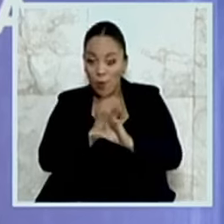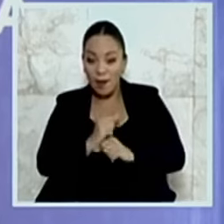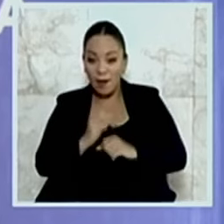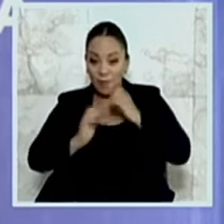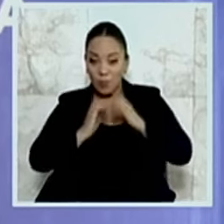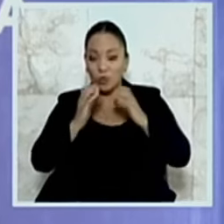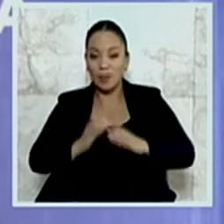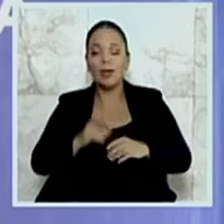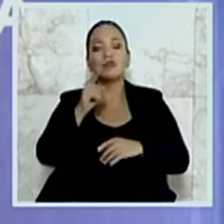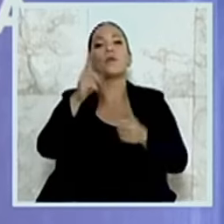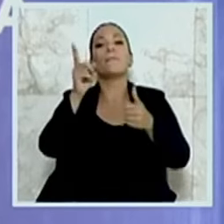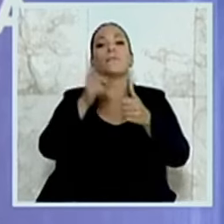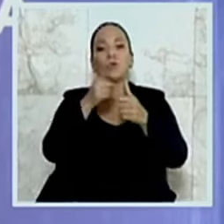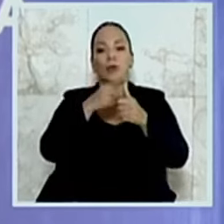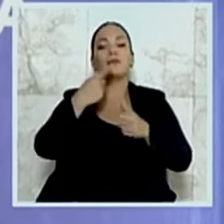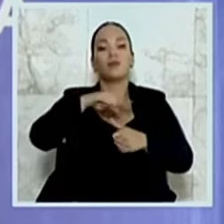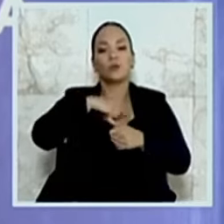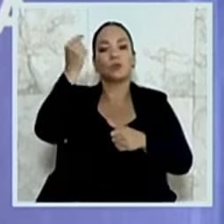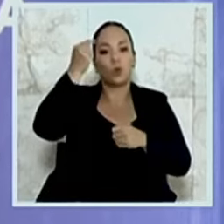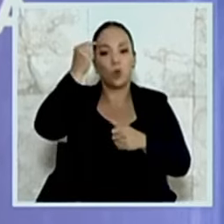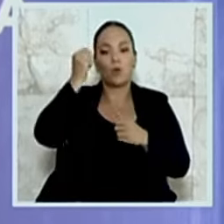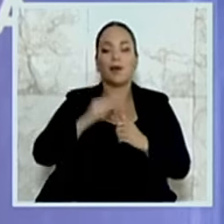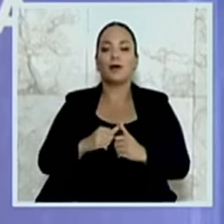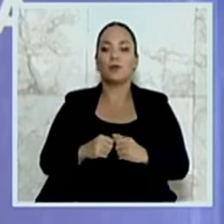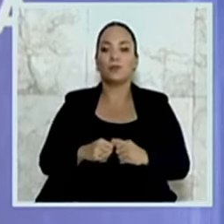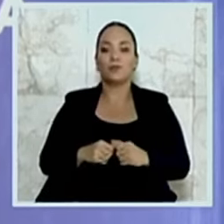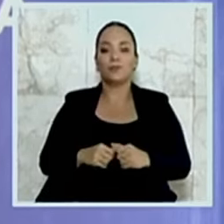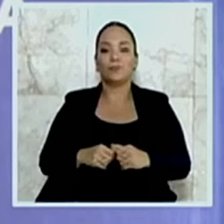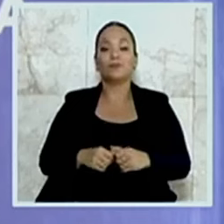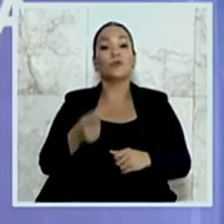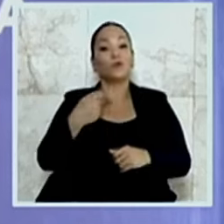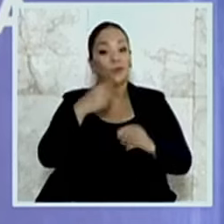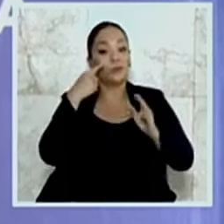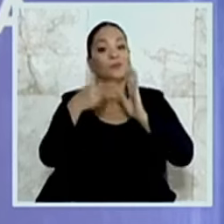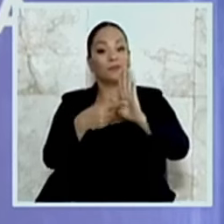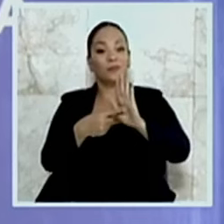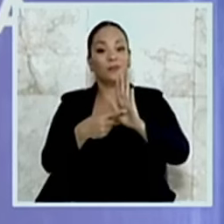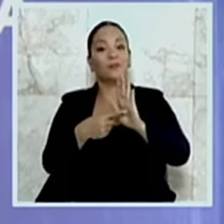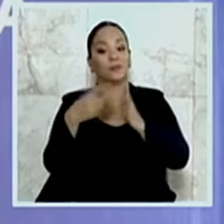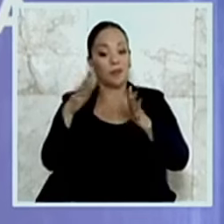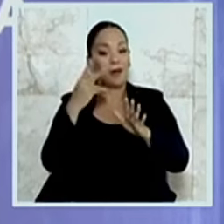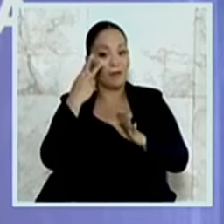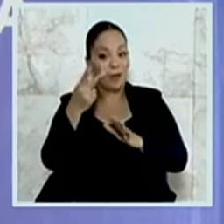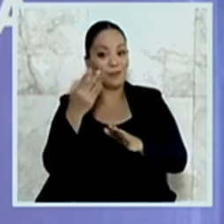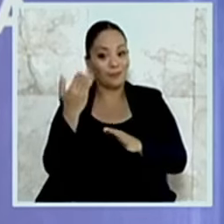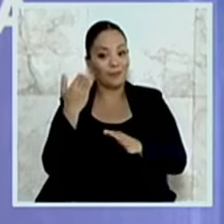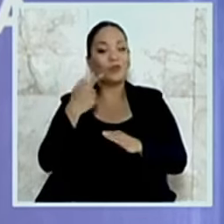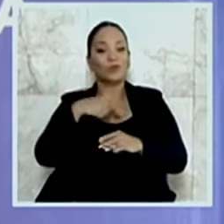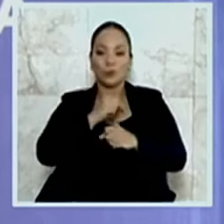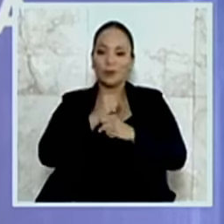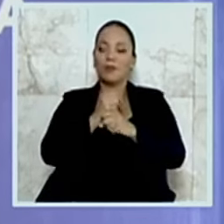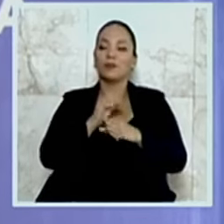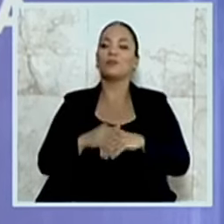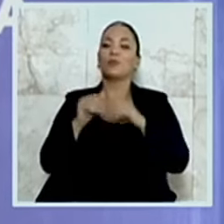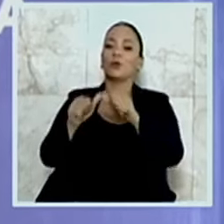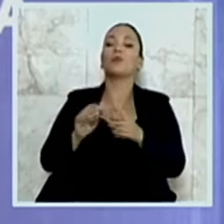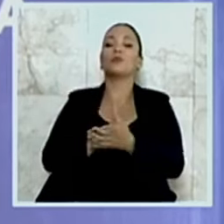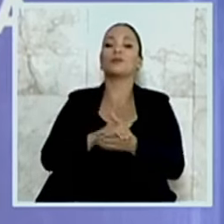duda, su seguridad, su bienestar material, físico y emocional